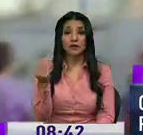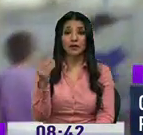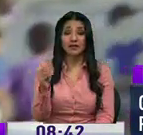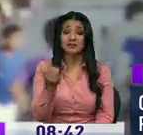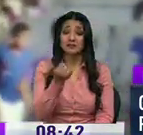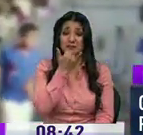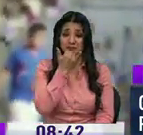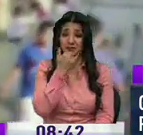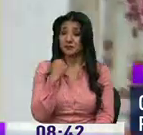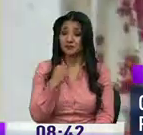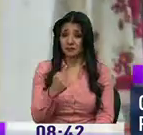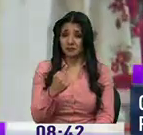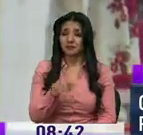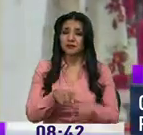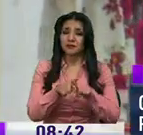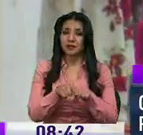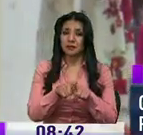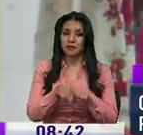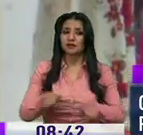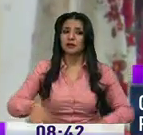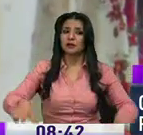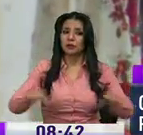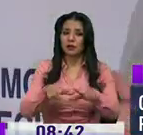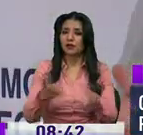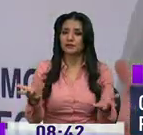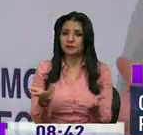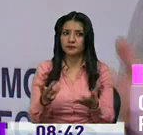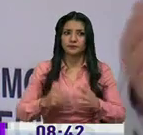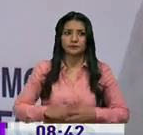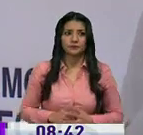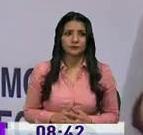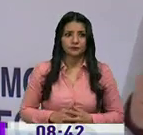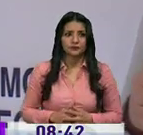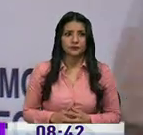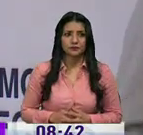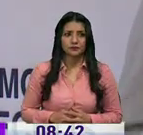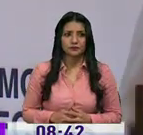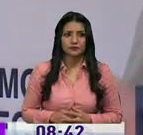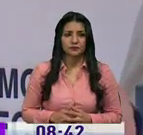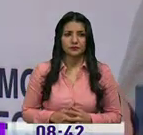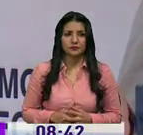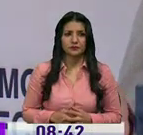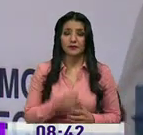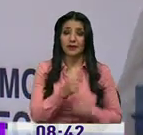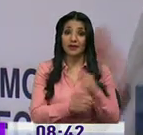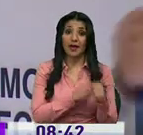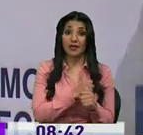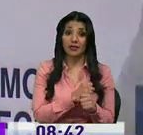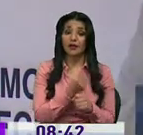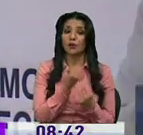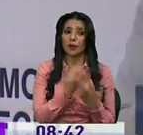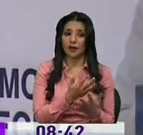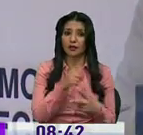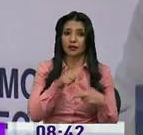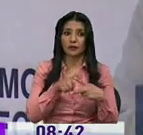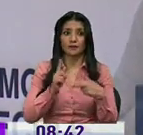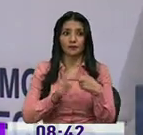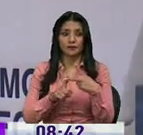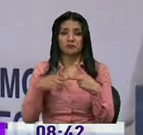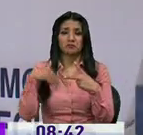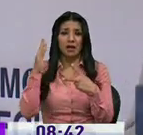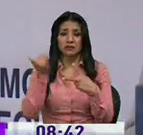los adolescentes, dependen del ámbito geográfico. Por ejemplo, en Esmeraldas, las infracciones a la ley más